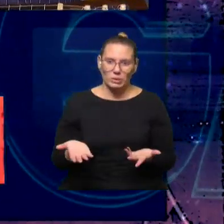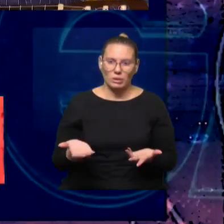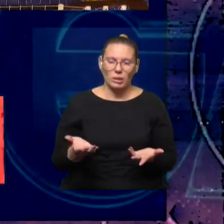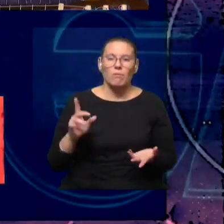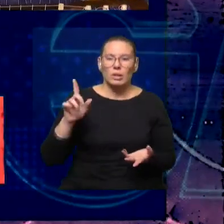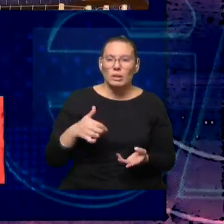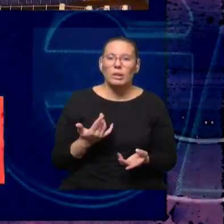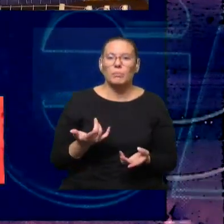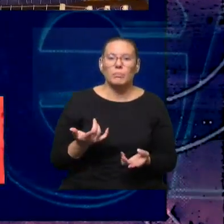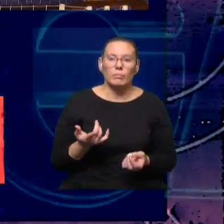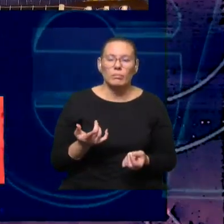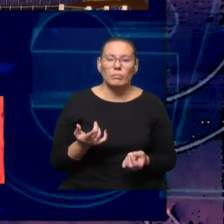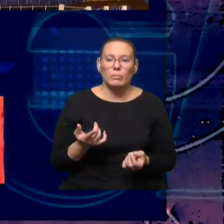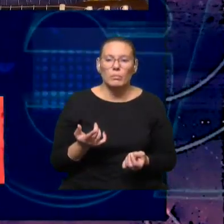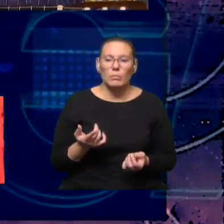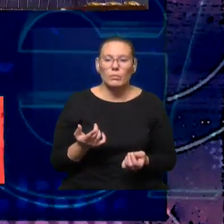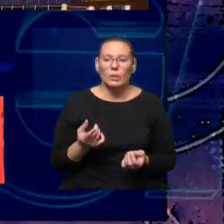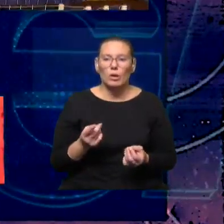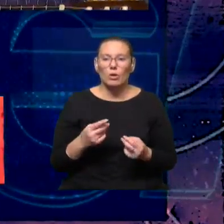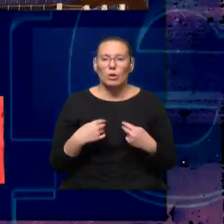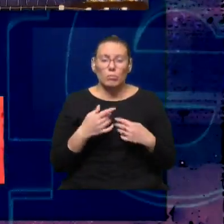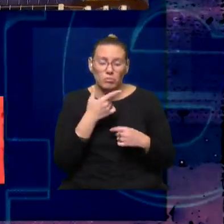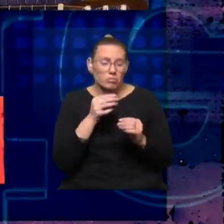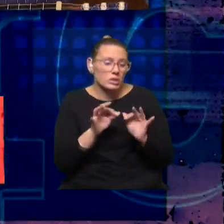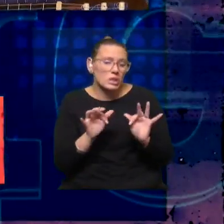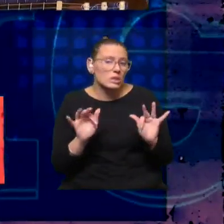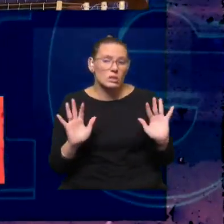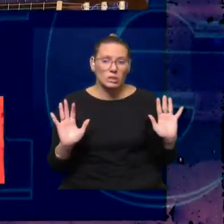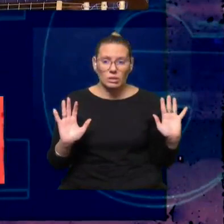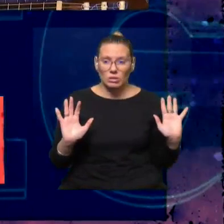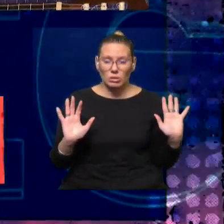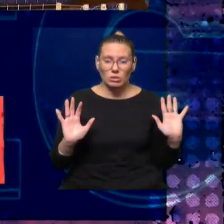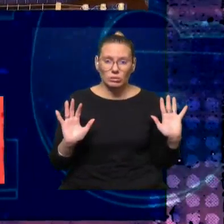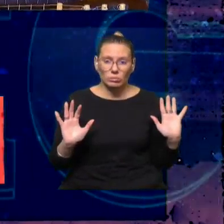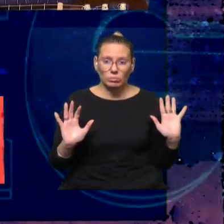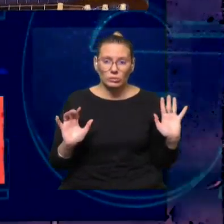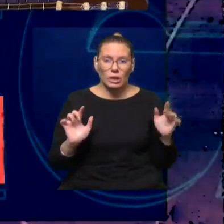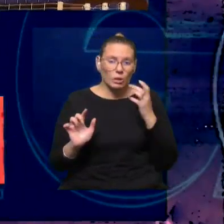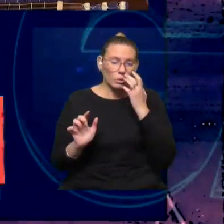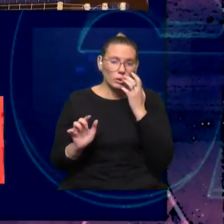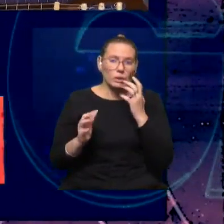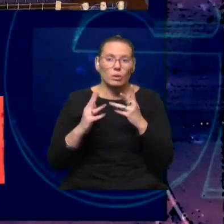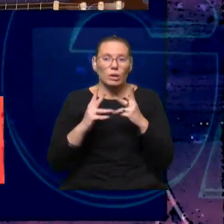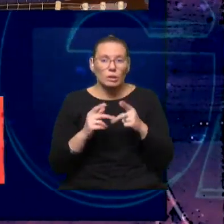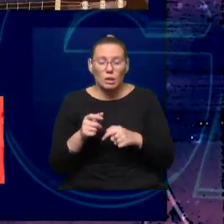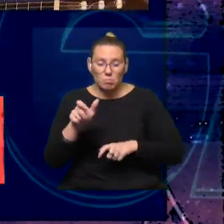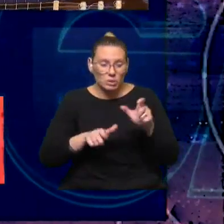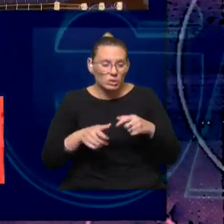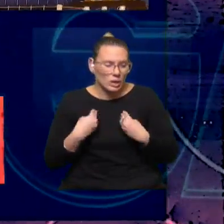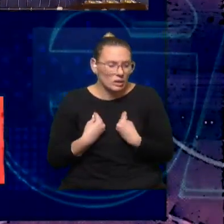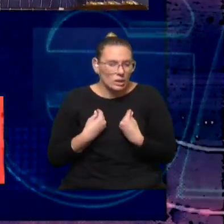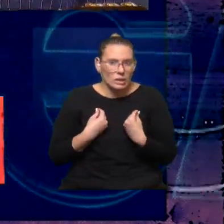que tiene mucho que ver con con lo sencillo con con ese esquema de que la gente se sienta